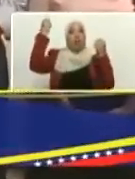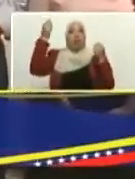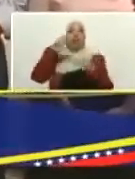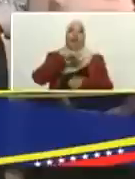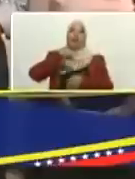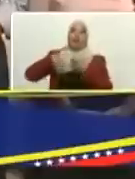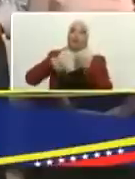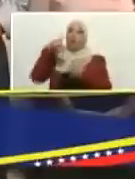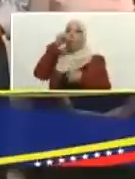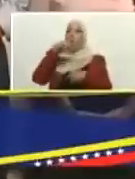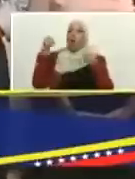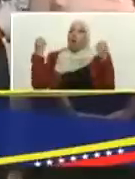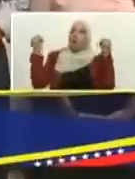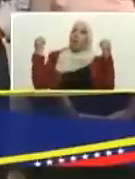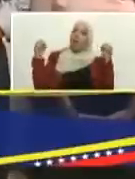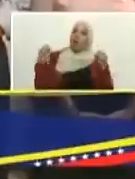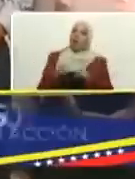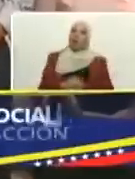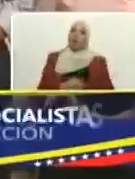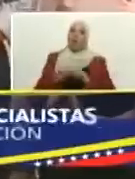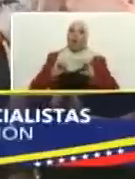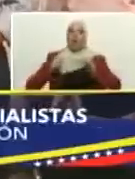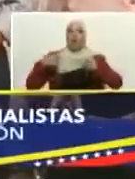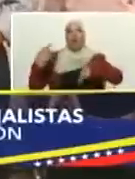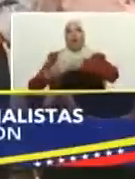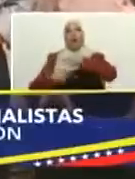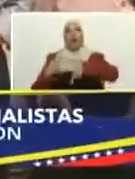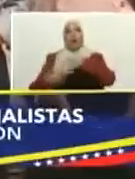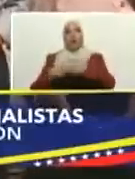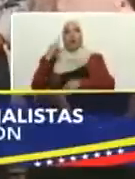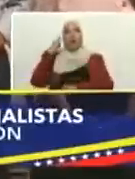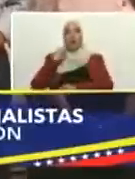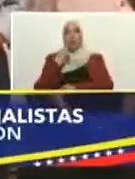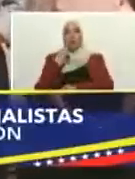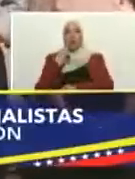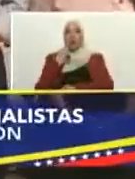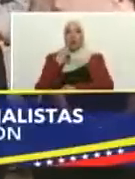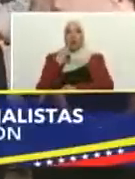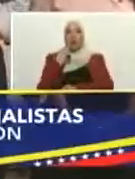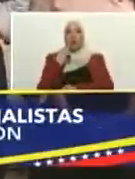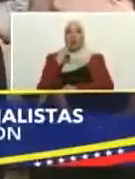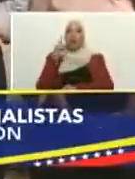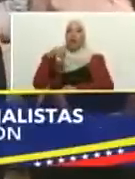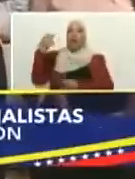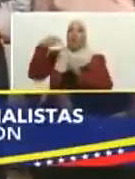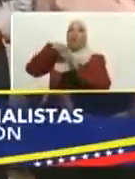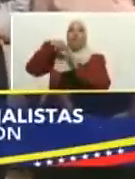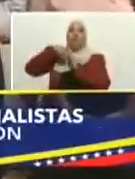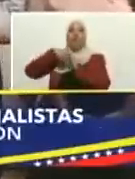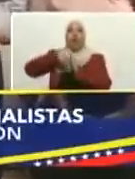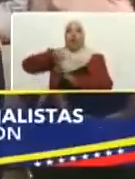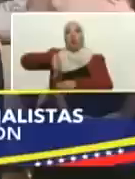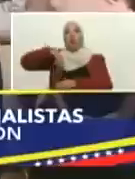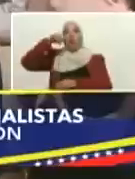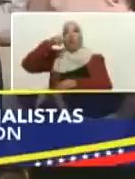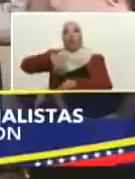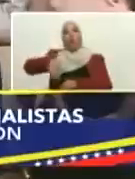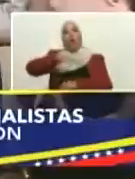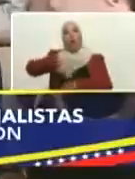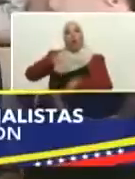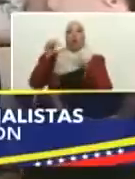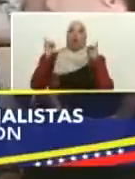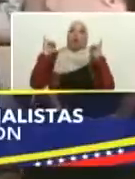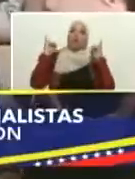21 años, prácticamente nació con la revolución. Y nos vinimos para acá, a las profundidades de nuestro pueblo, a celebrar